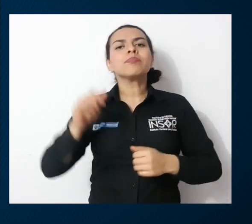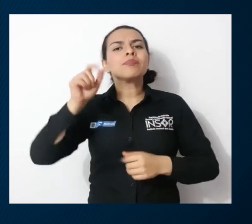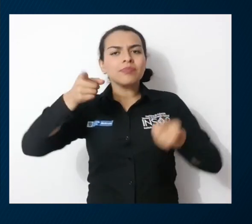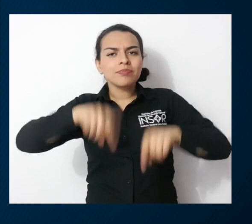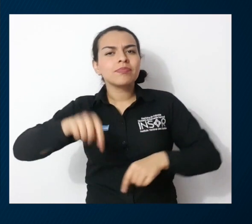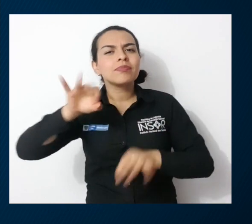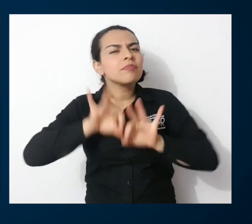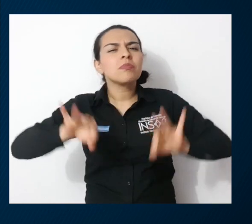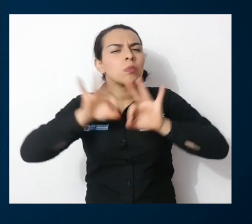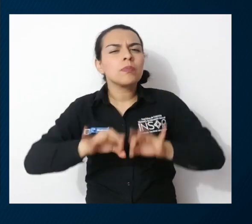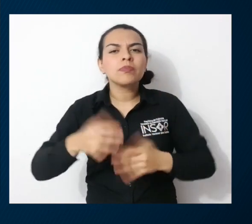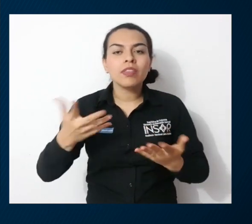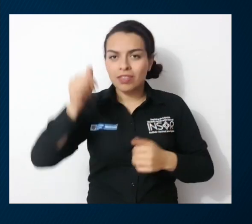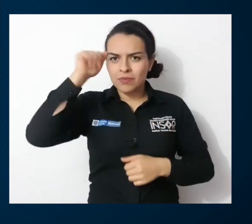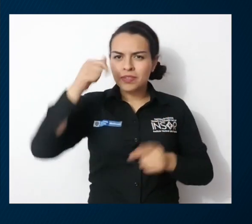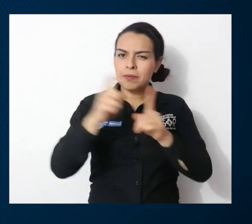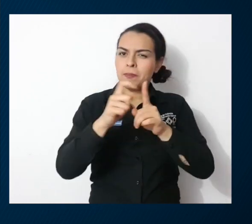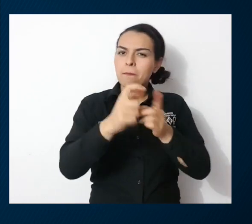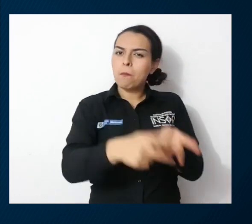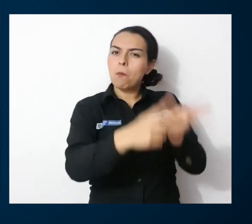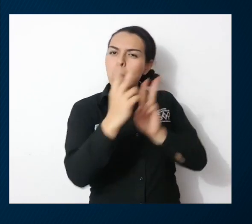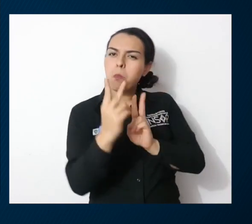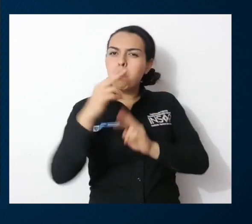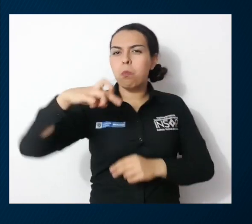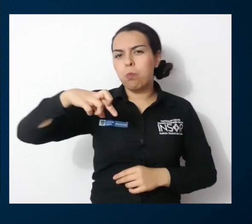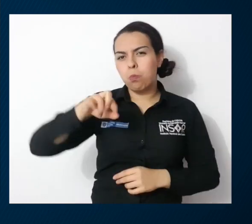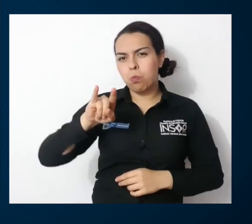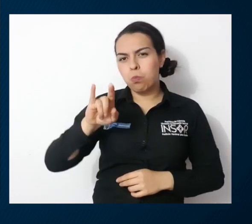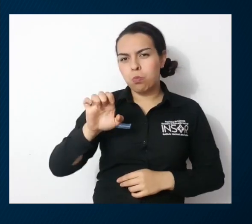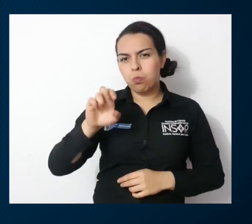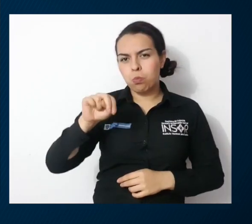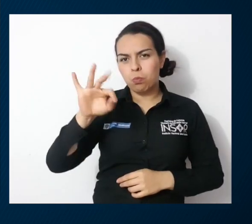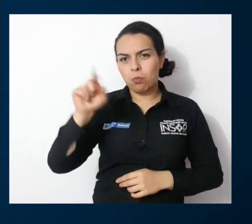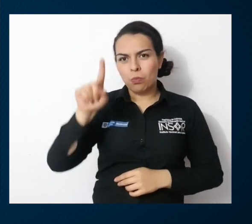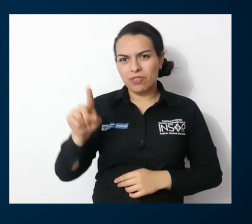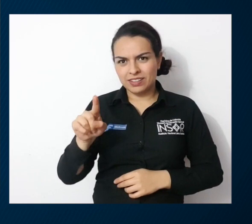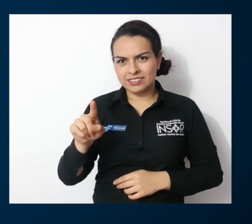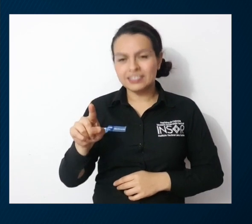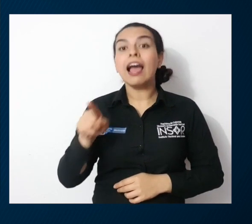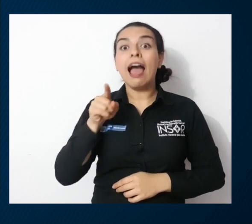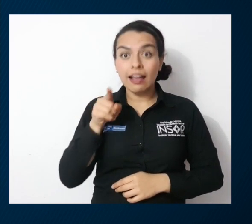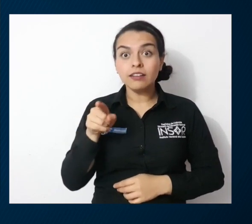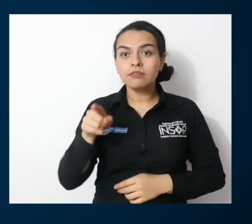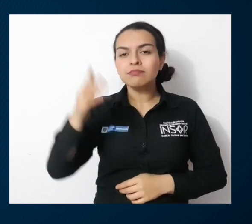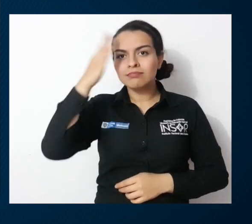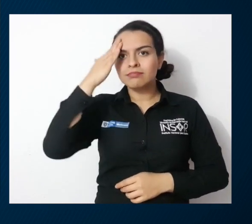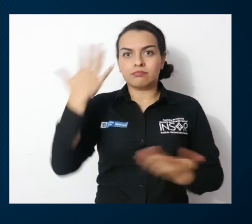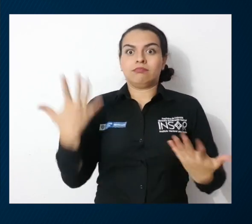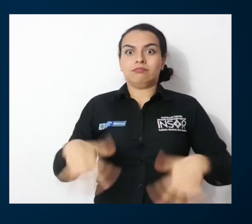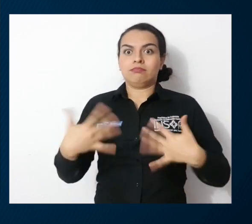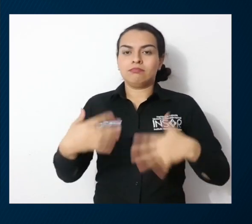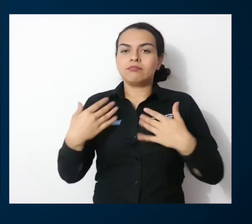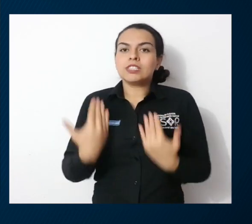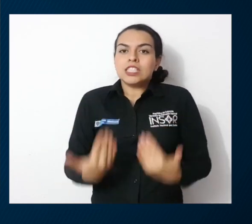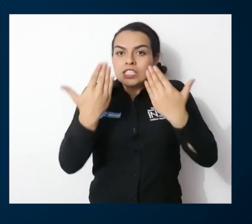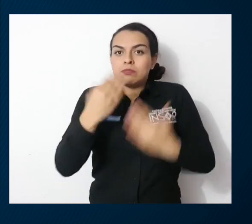que ustedes han dicho, que tiene que ver con la palabra puentes, y que veo que entonces esta